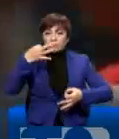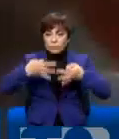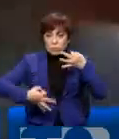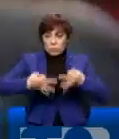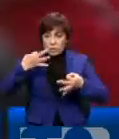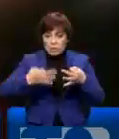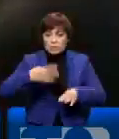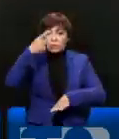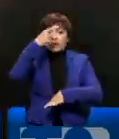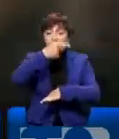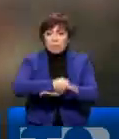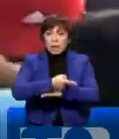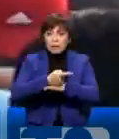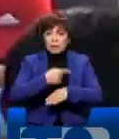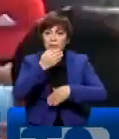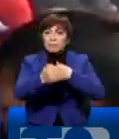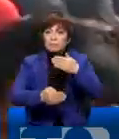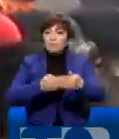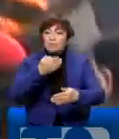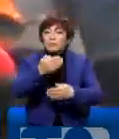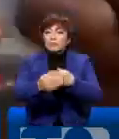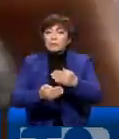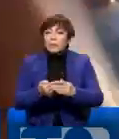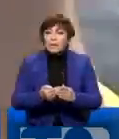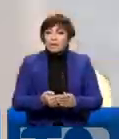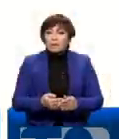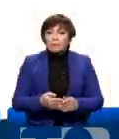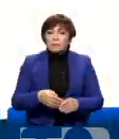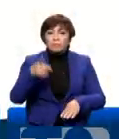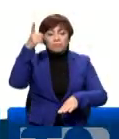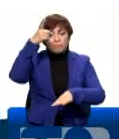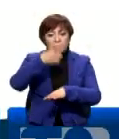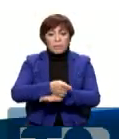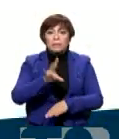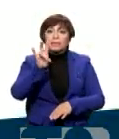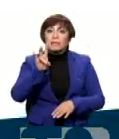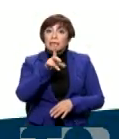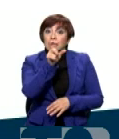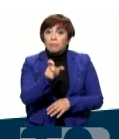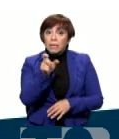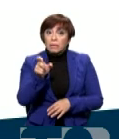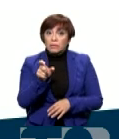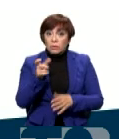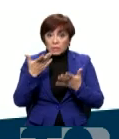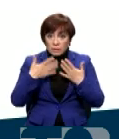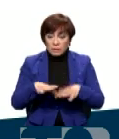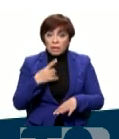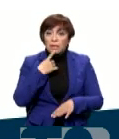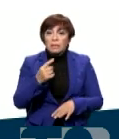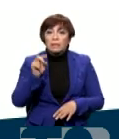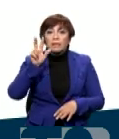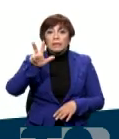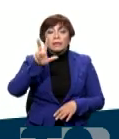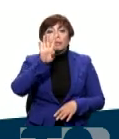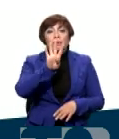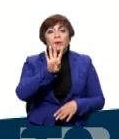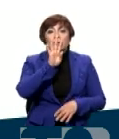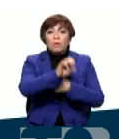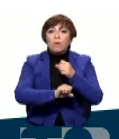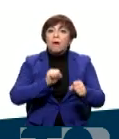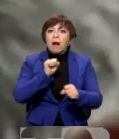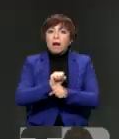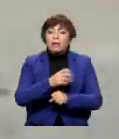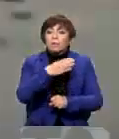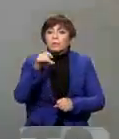sentencia condenatoria para los procesados. Siete sujetos fueron sentenciados a 34 años y 8 meses